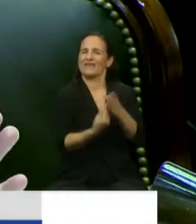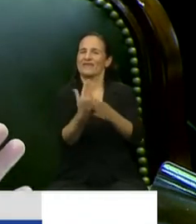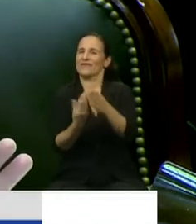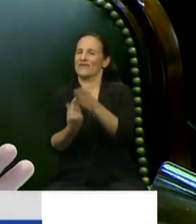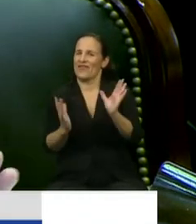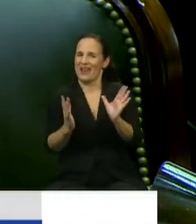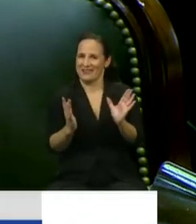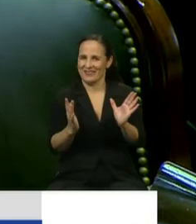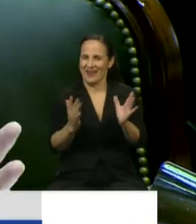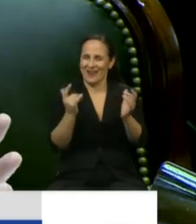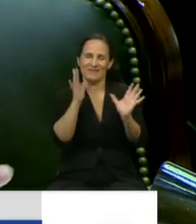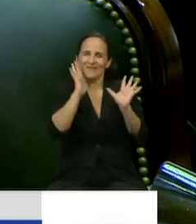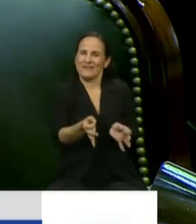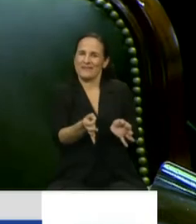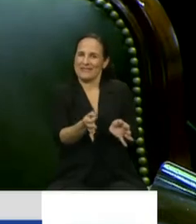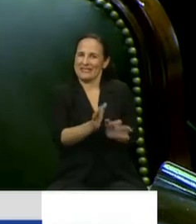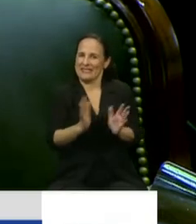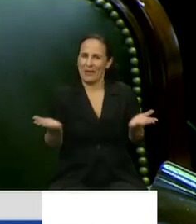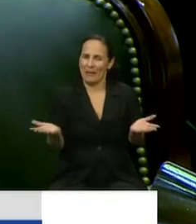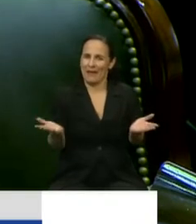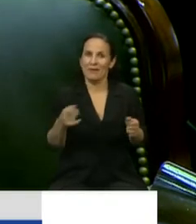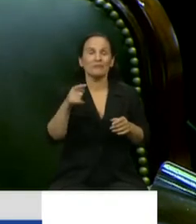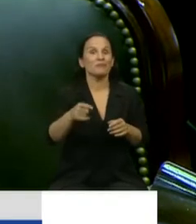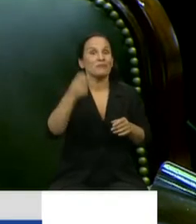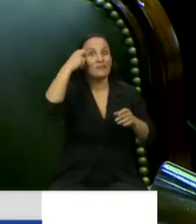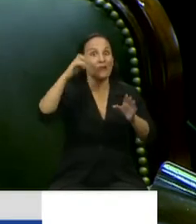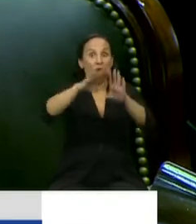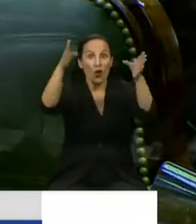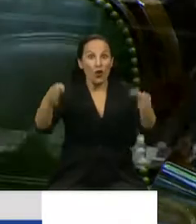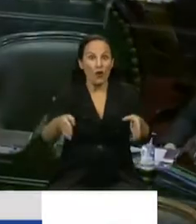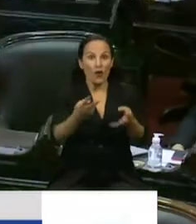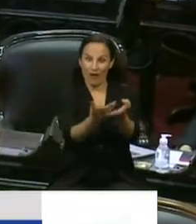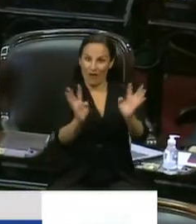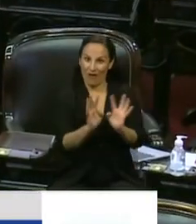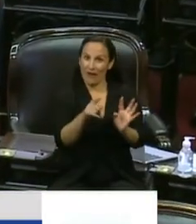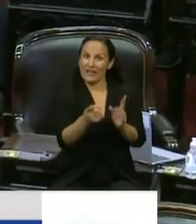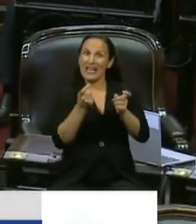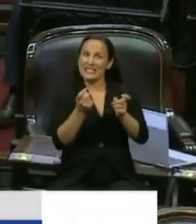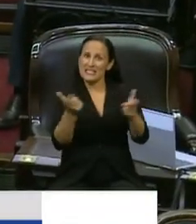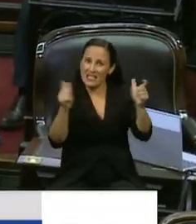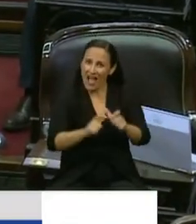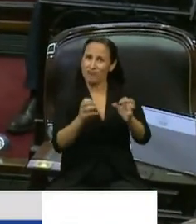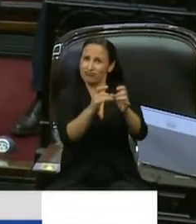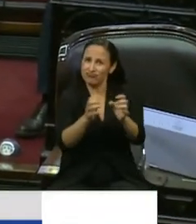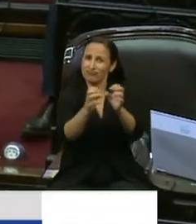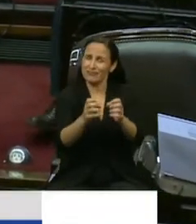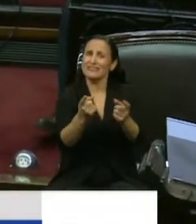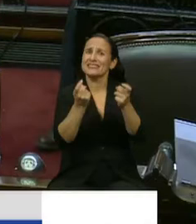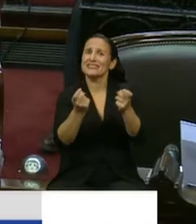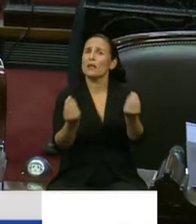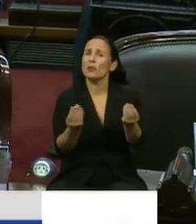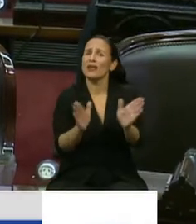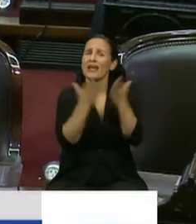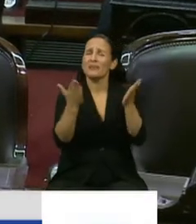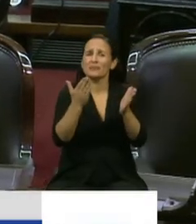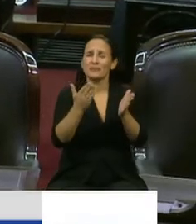como república. Porque la verdad que este Congreso necesita de su funcionamiento, porque la Constitución